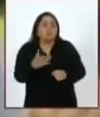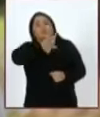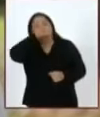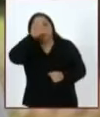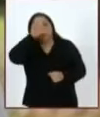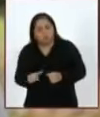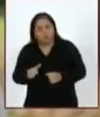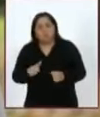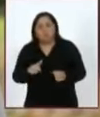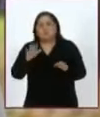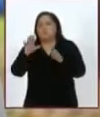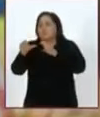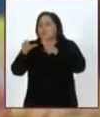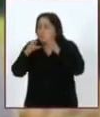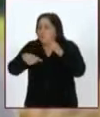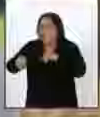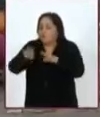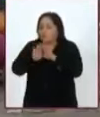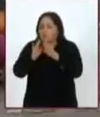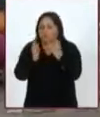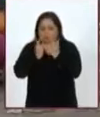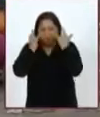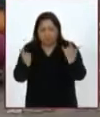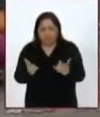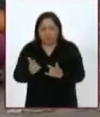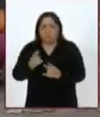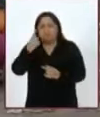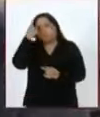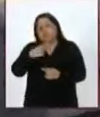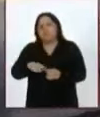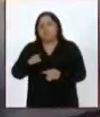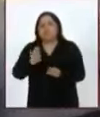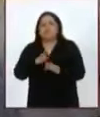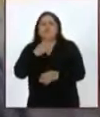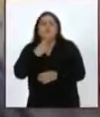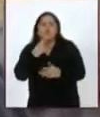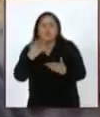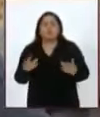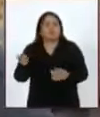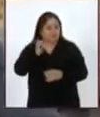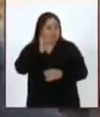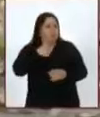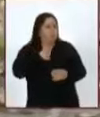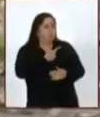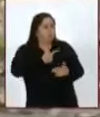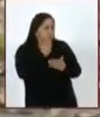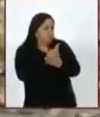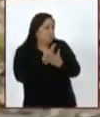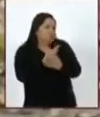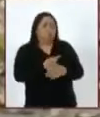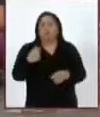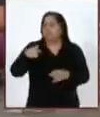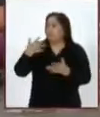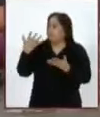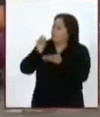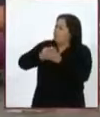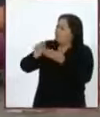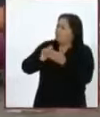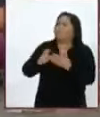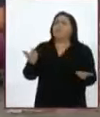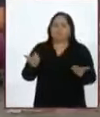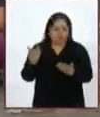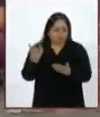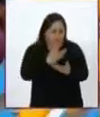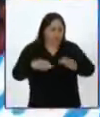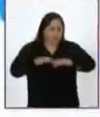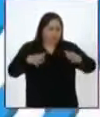el propósito comunicativo de nuestra historieta para determinar su uso. Va, yo soy bueno dibujando. Yo quiero hacer los diálogos. Entonces, manos a